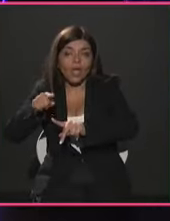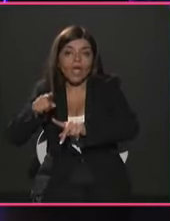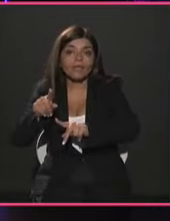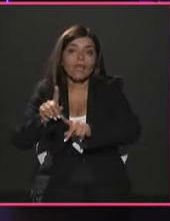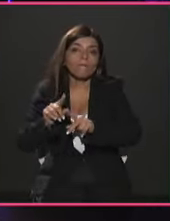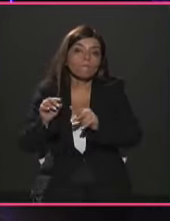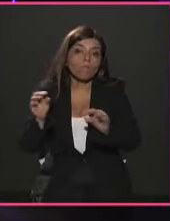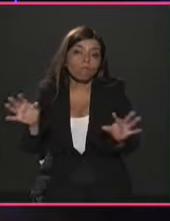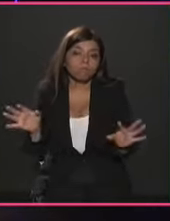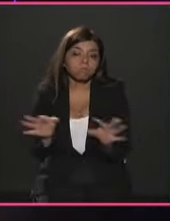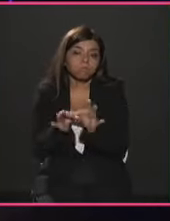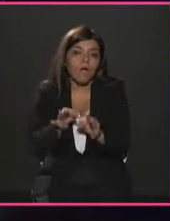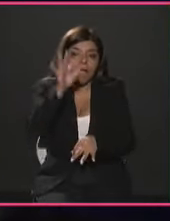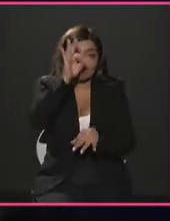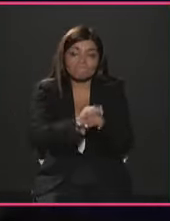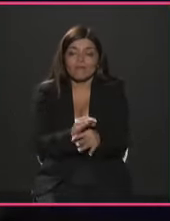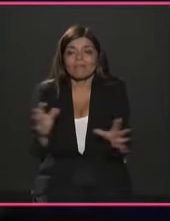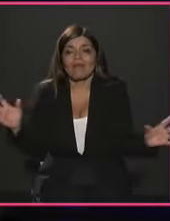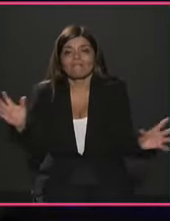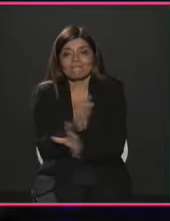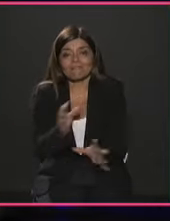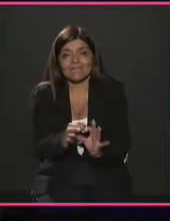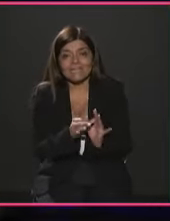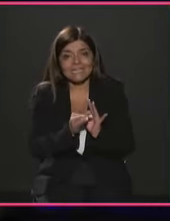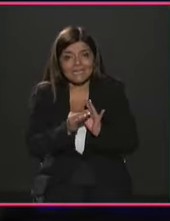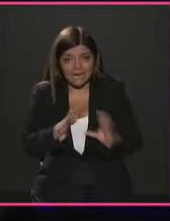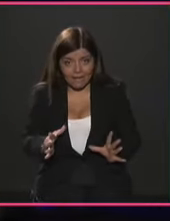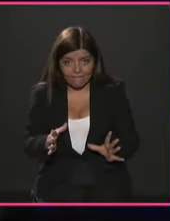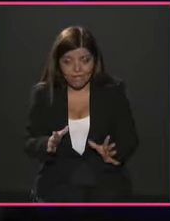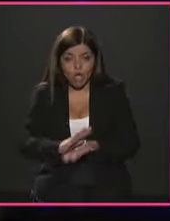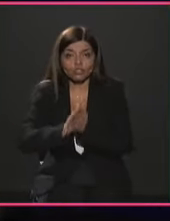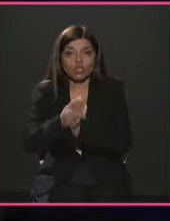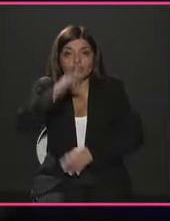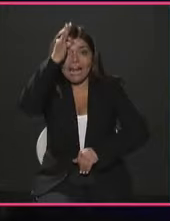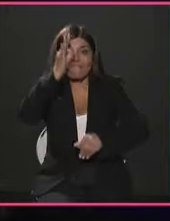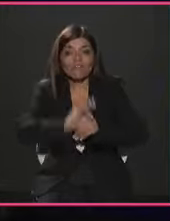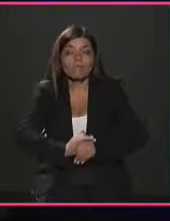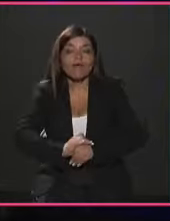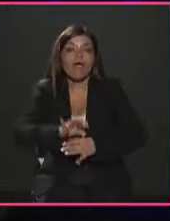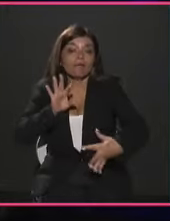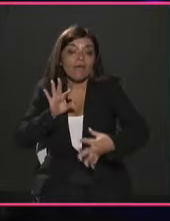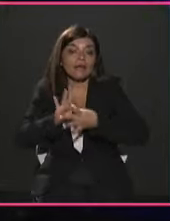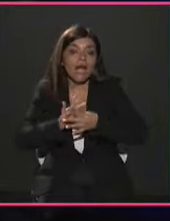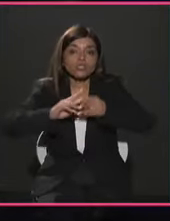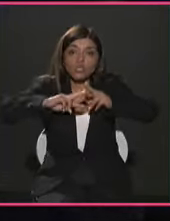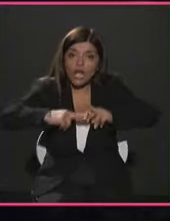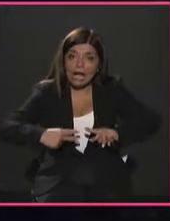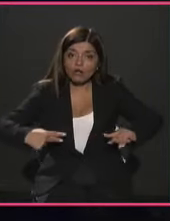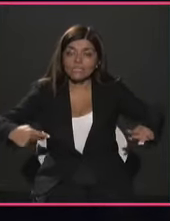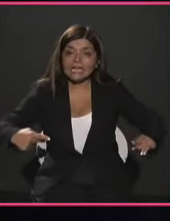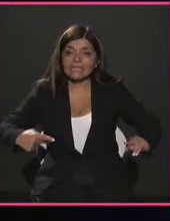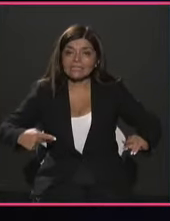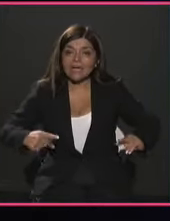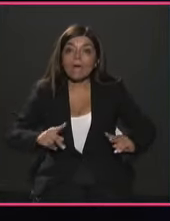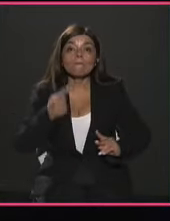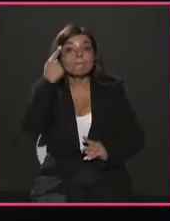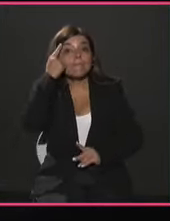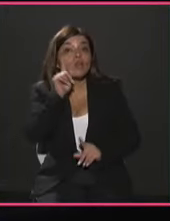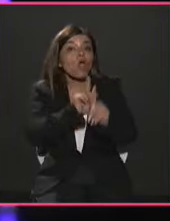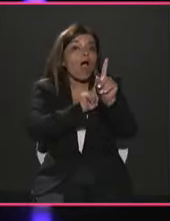enfermedad terrible todas nuestras enfermedades están relacionadas nuestros genes pero no muy directamente así que para algunas